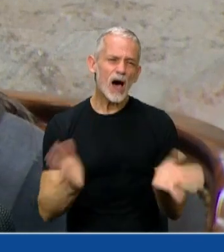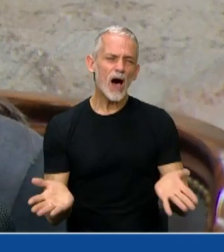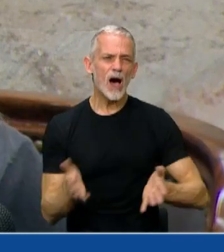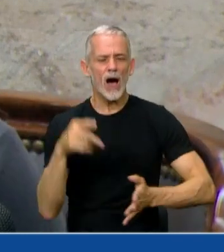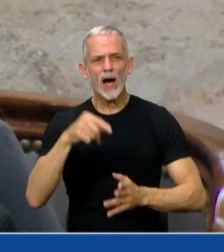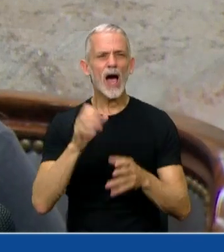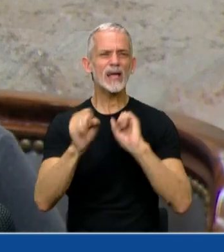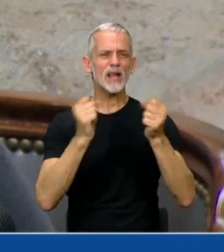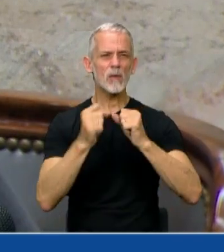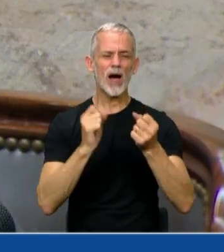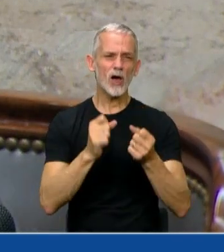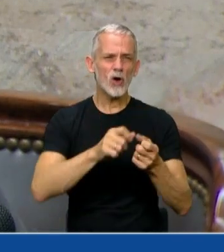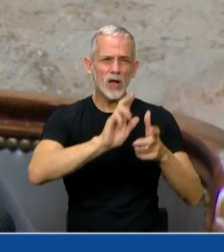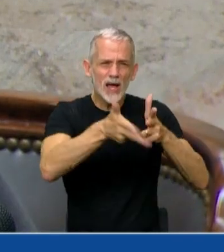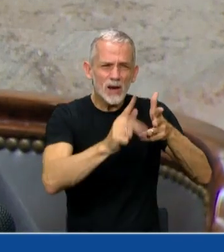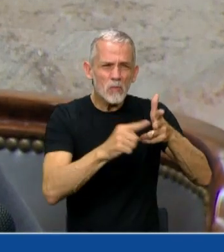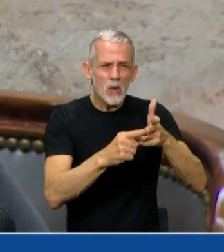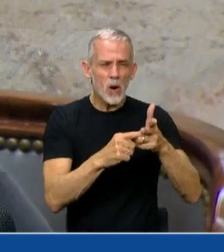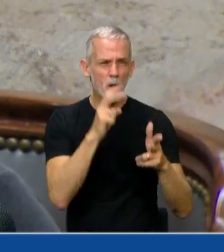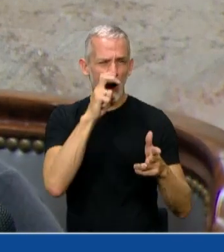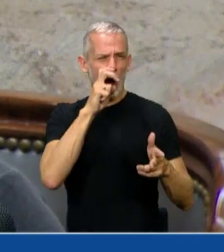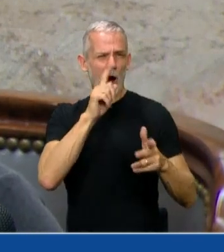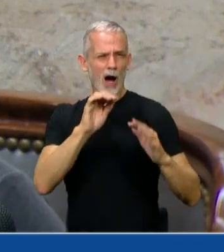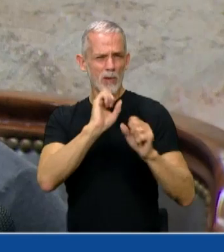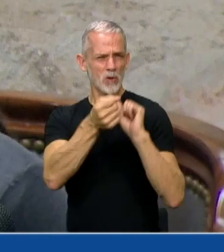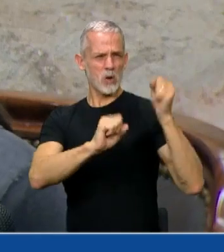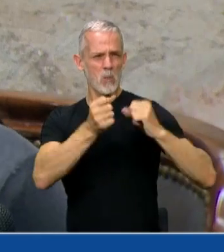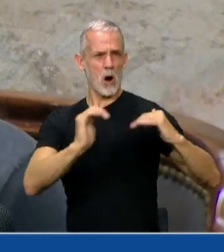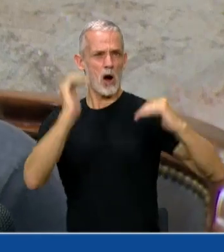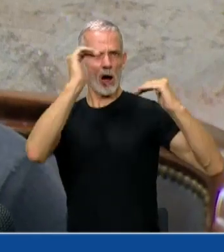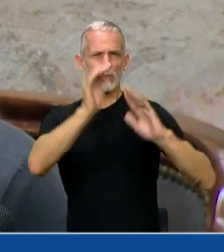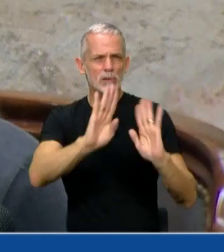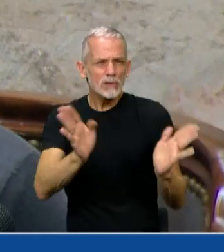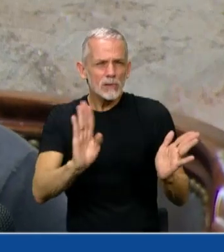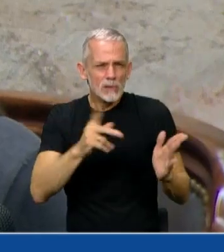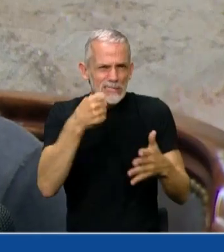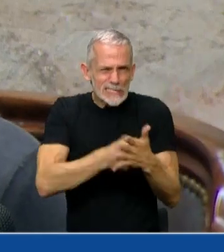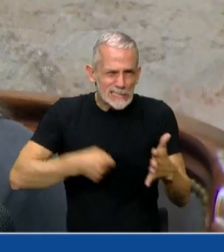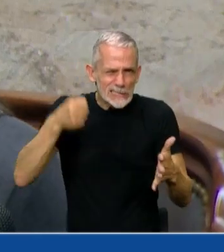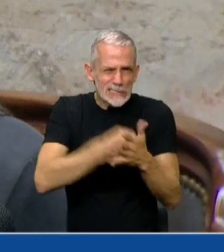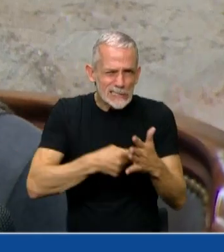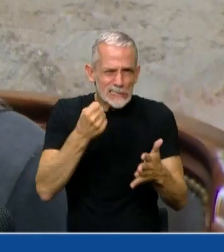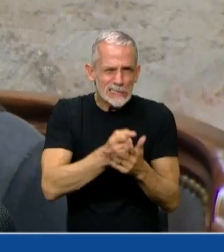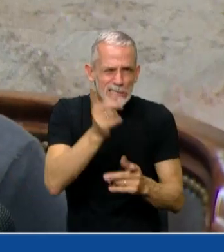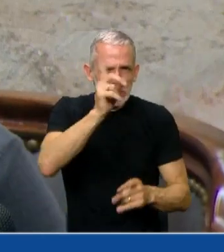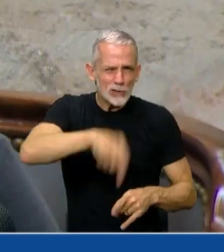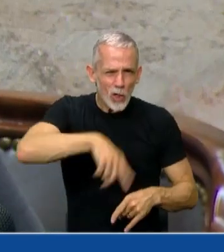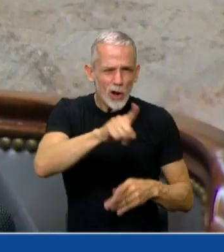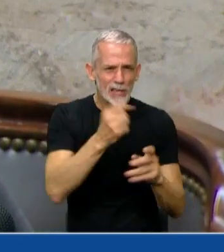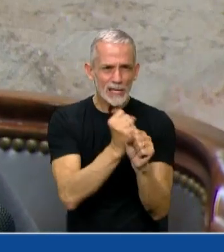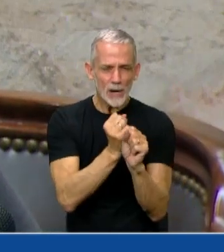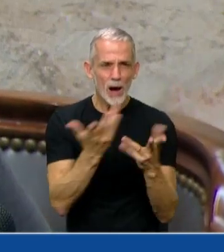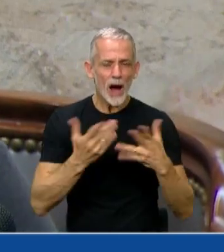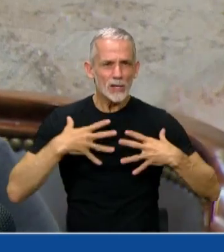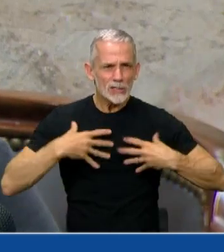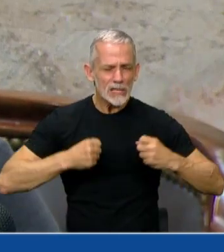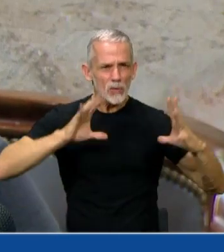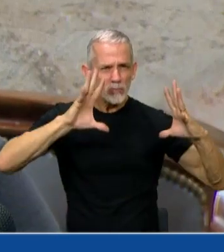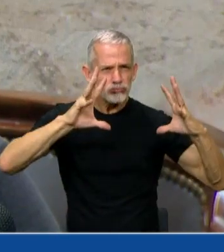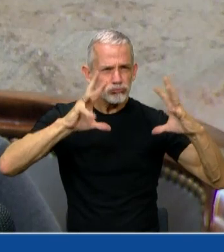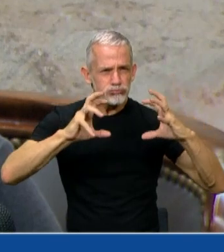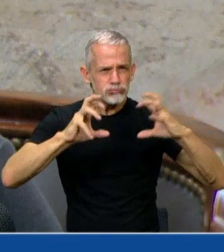Acá los trabajadores del neumático no son ninguna aristocracia obrera, son trabajadores que se rompen el lomo, pierden su salud